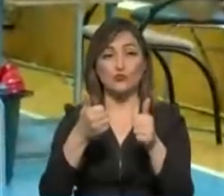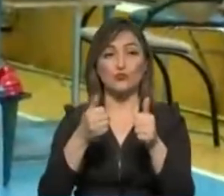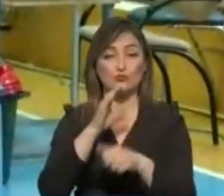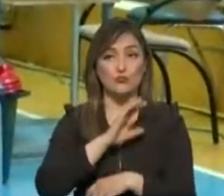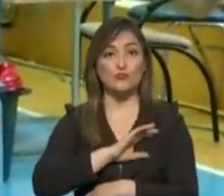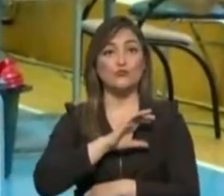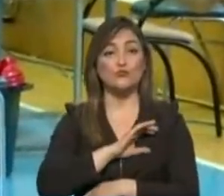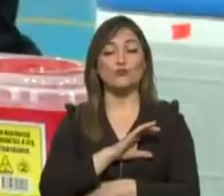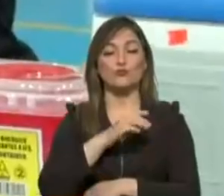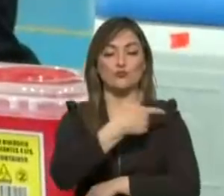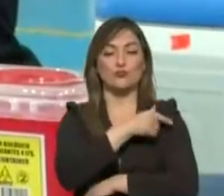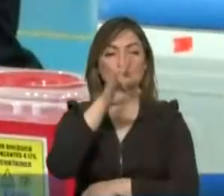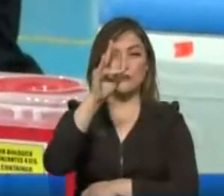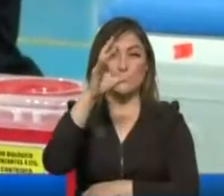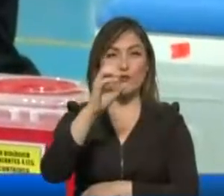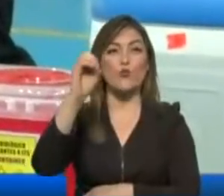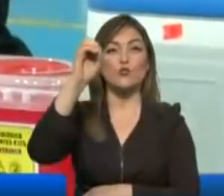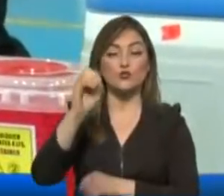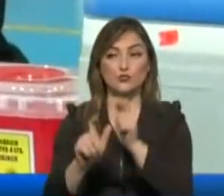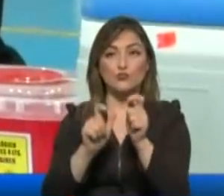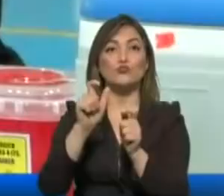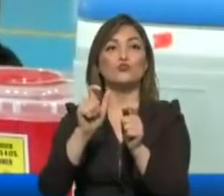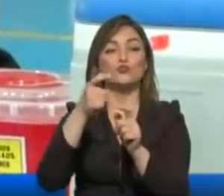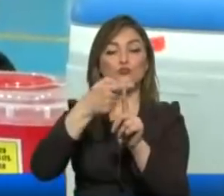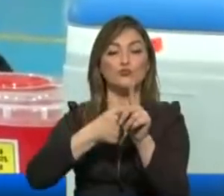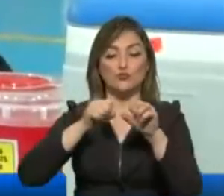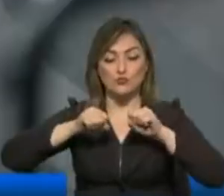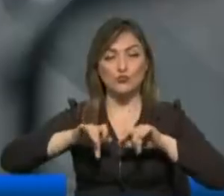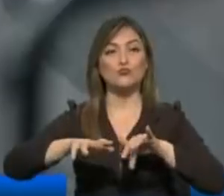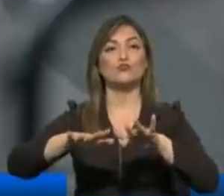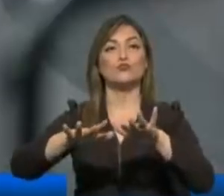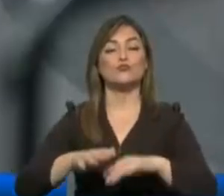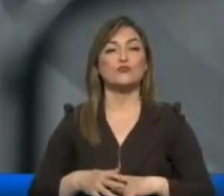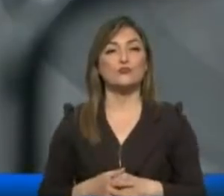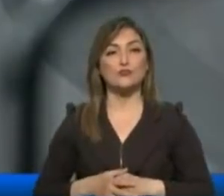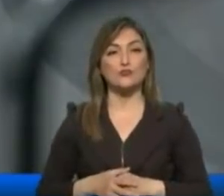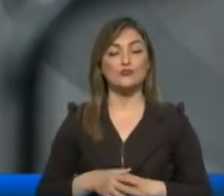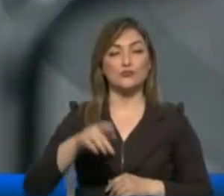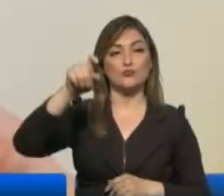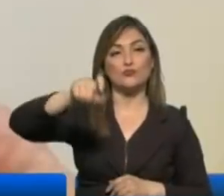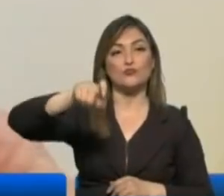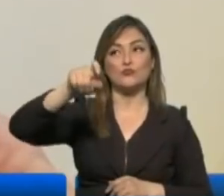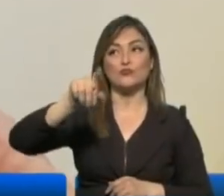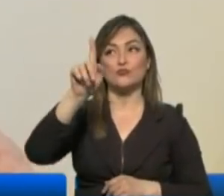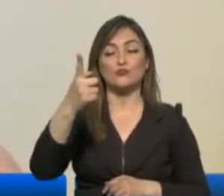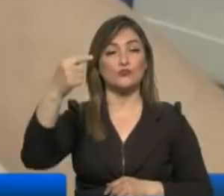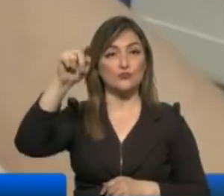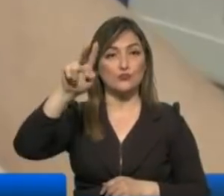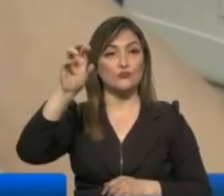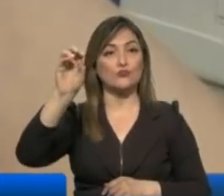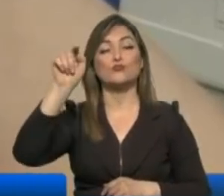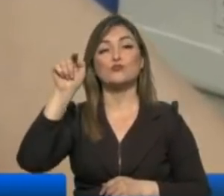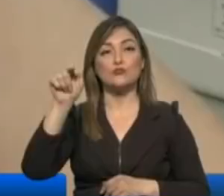es inmunizar al menos al 70% de la población hasta el mes de septiembre, con lo cual se necesitaría